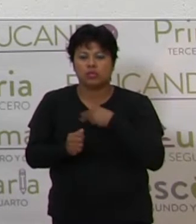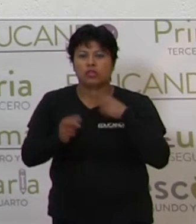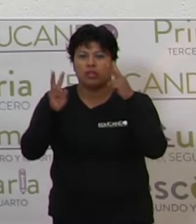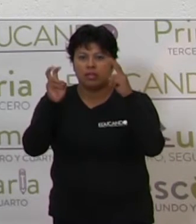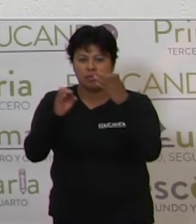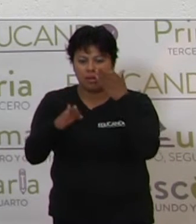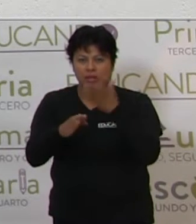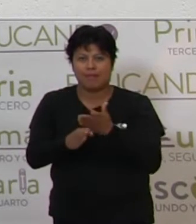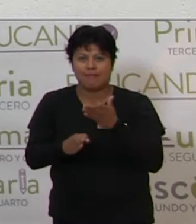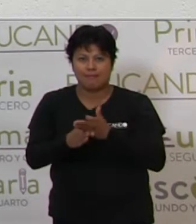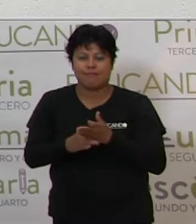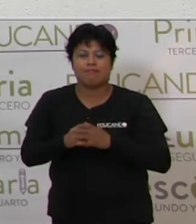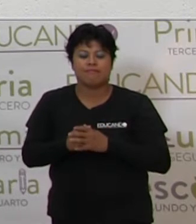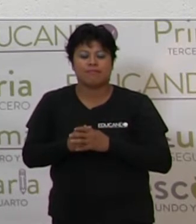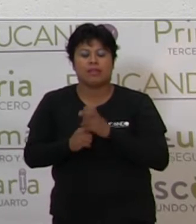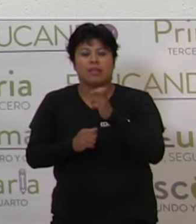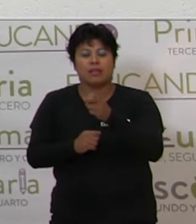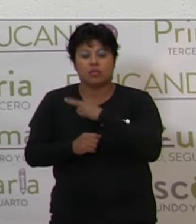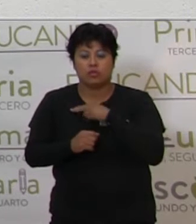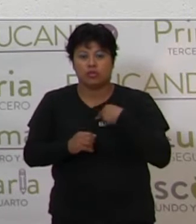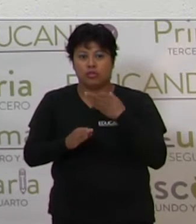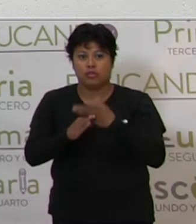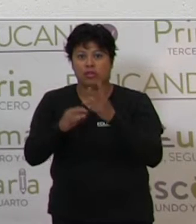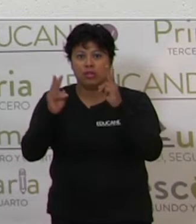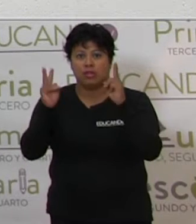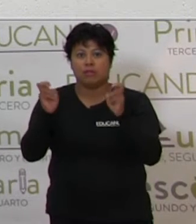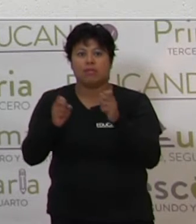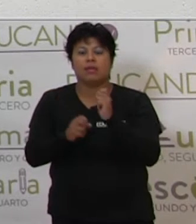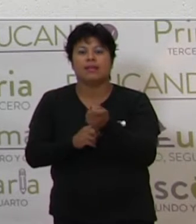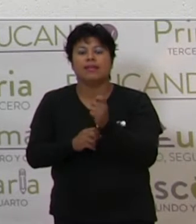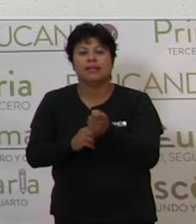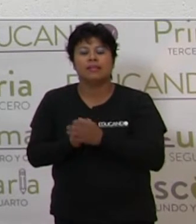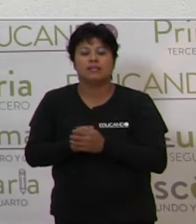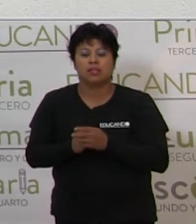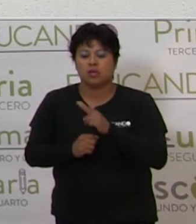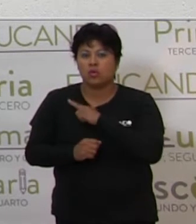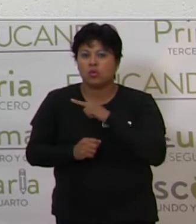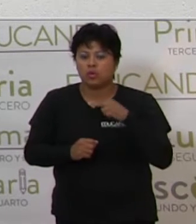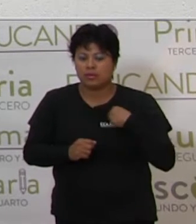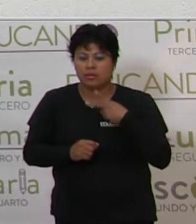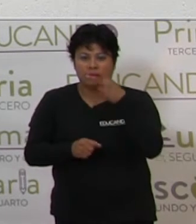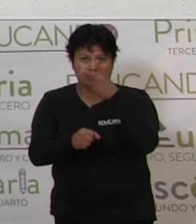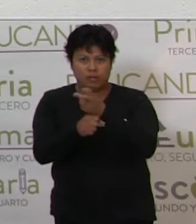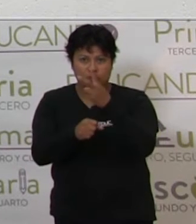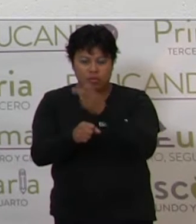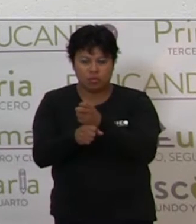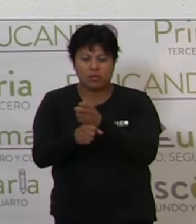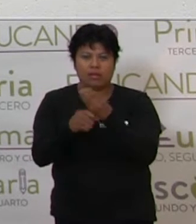hoy. Nuestro tema de hoy es nuestra segunda sesión